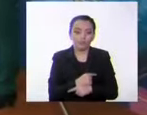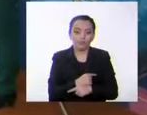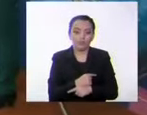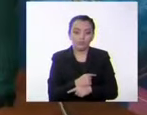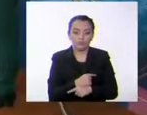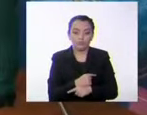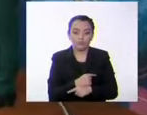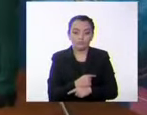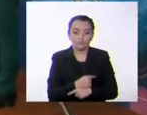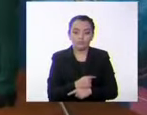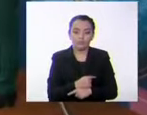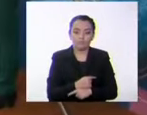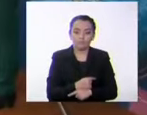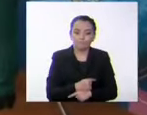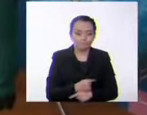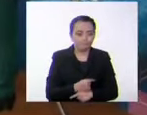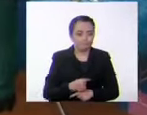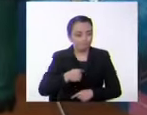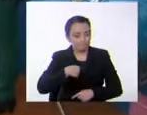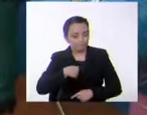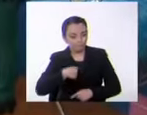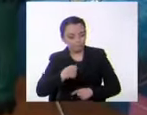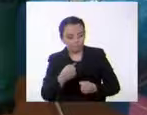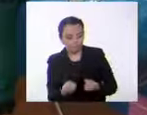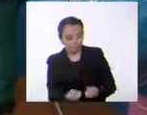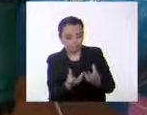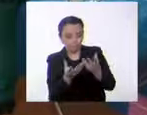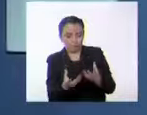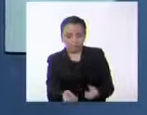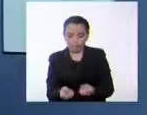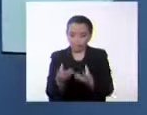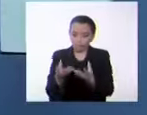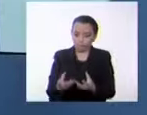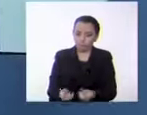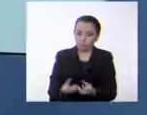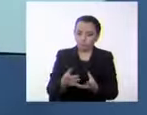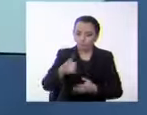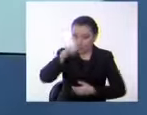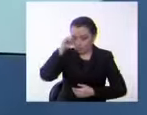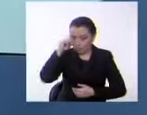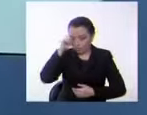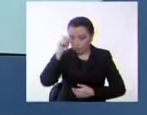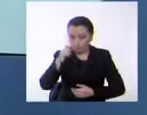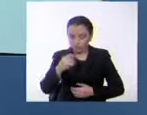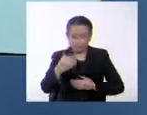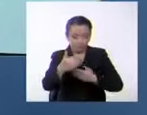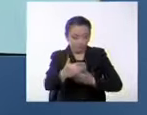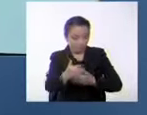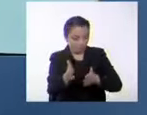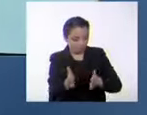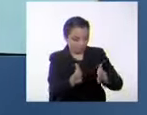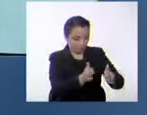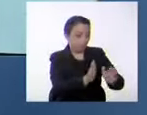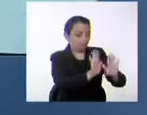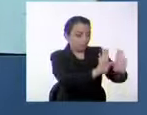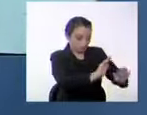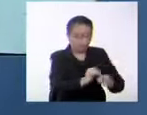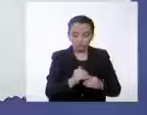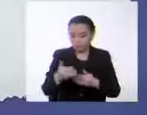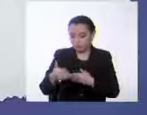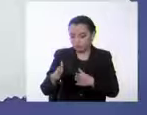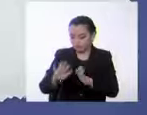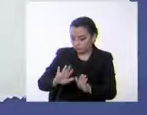eran dueños, ¿verdad?, de las tierras, las cultivaban, pero empezó el repartimiento de las tierras. Y en ese sentido,